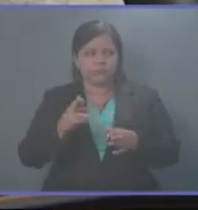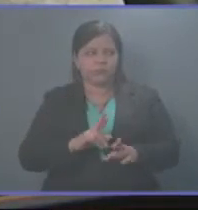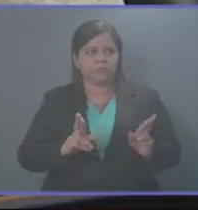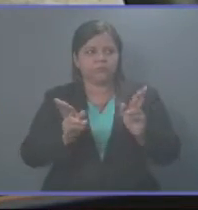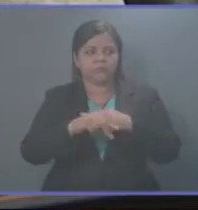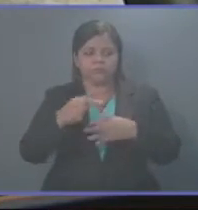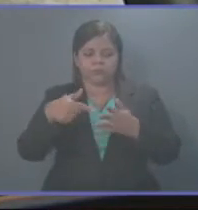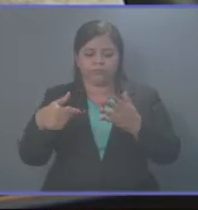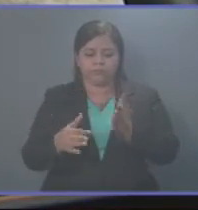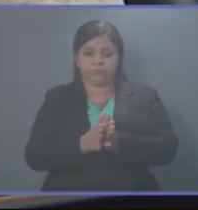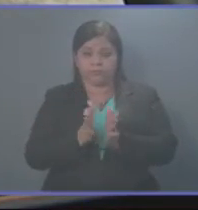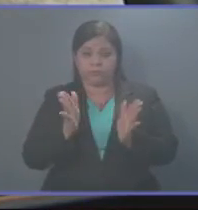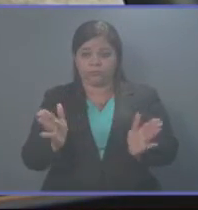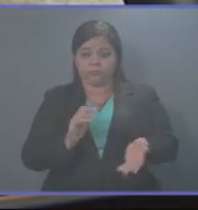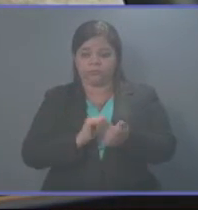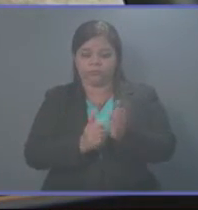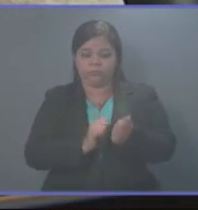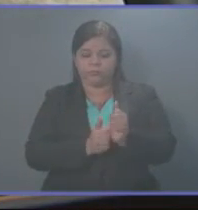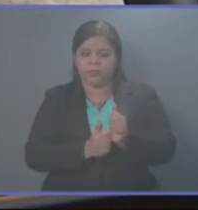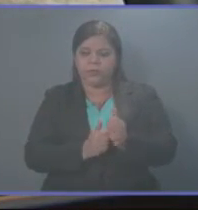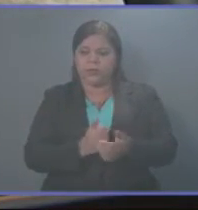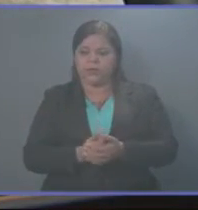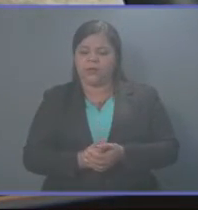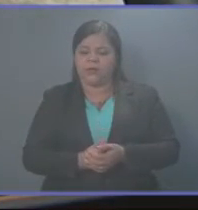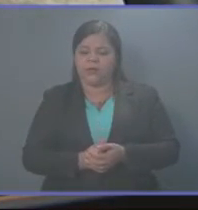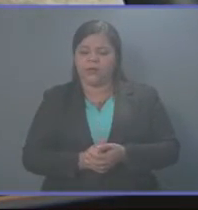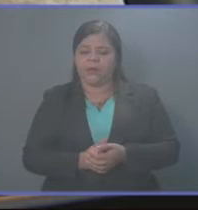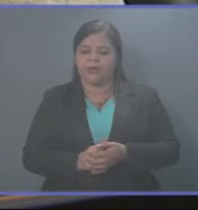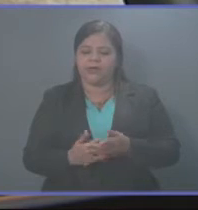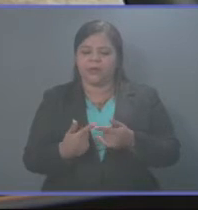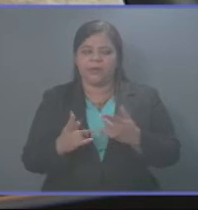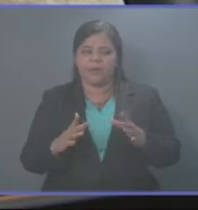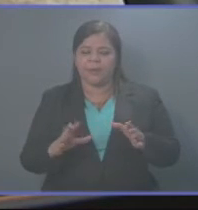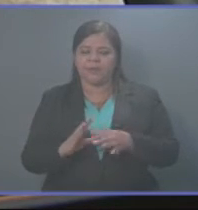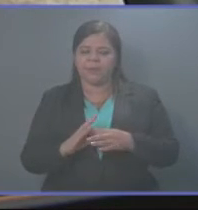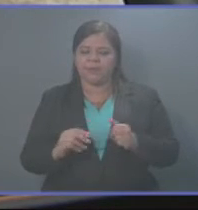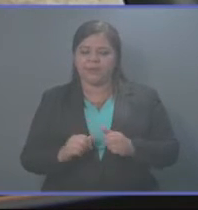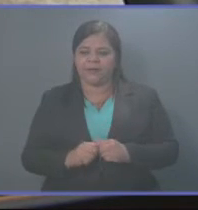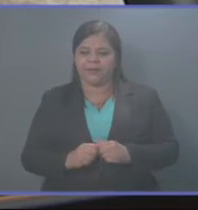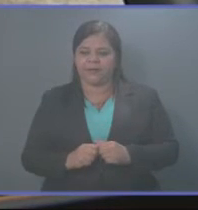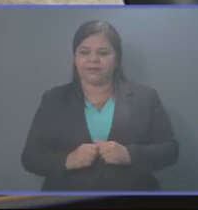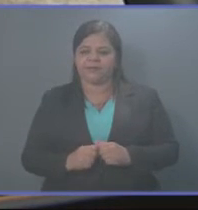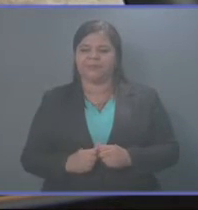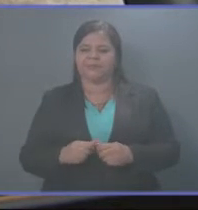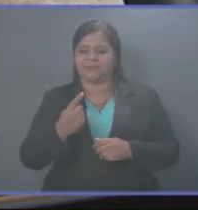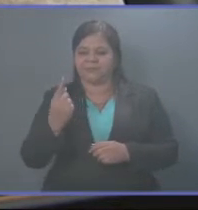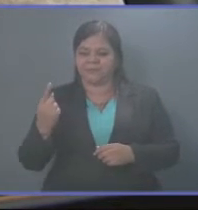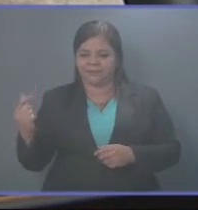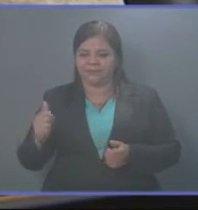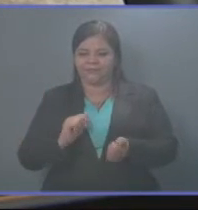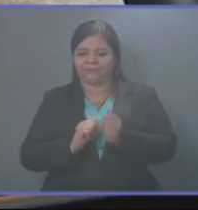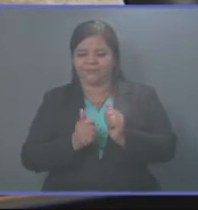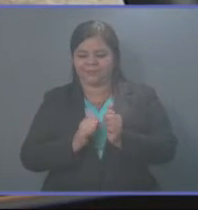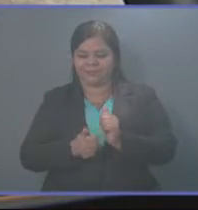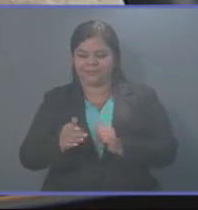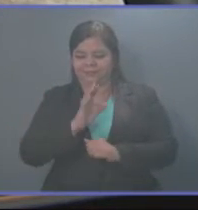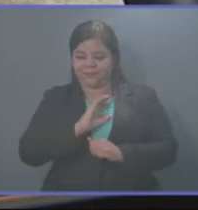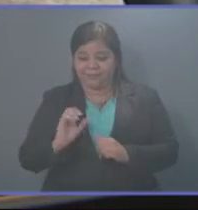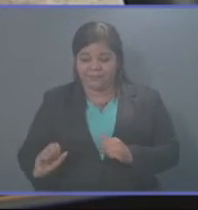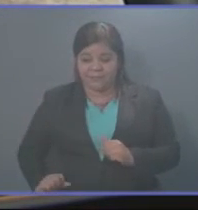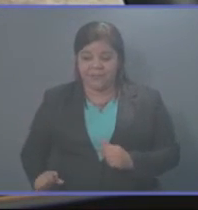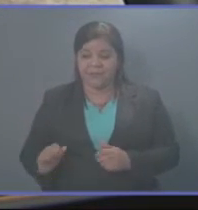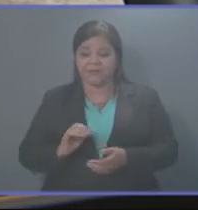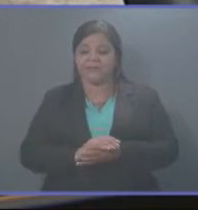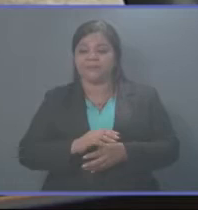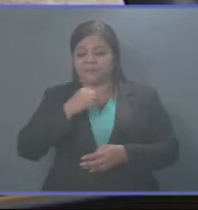General de los Deportes. Y le estamos entregando a los deportistas salvadoreños una nueva Ley General